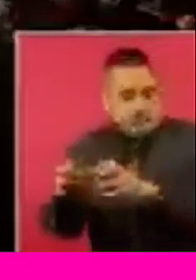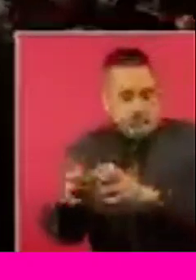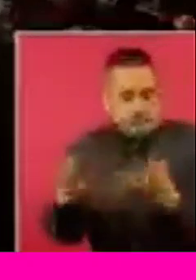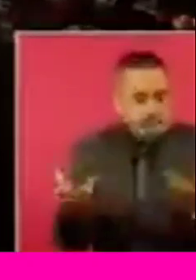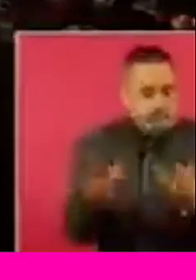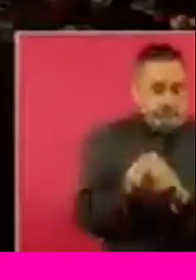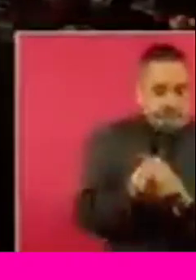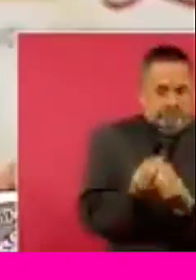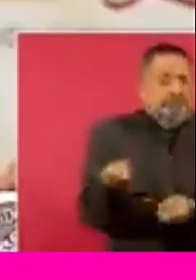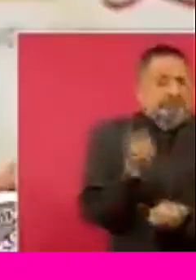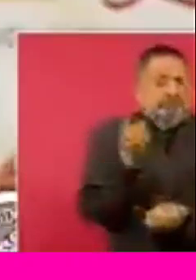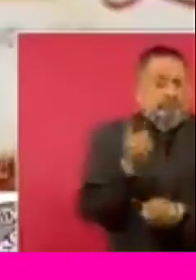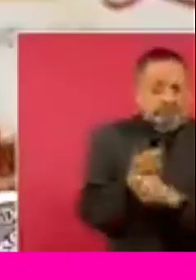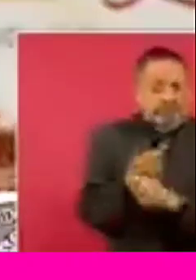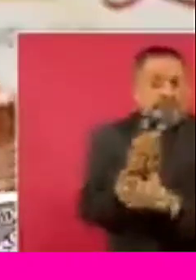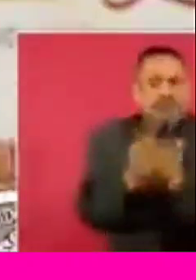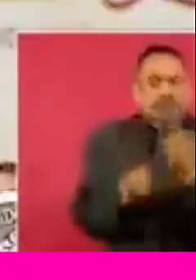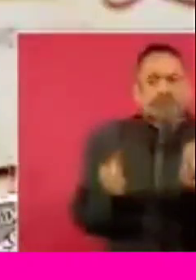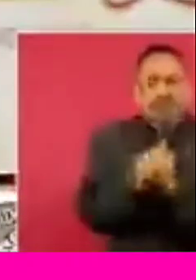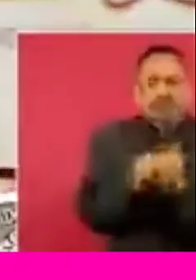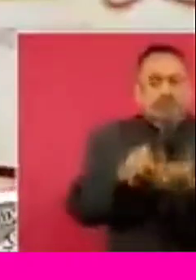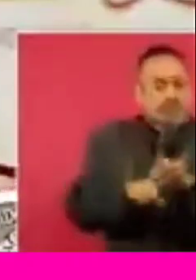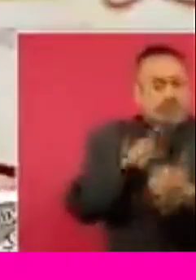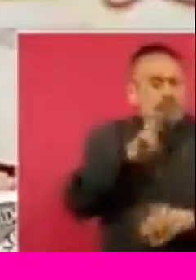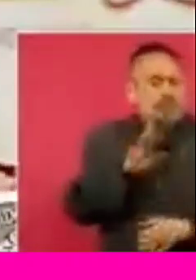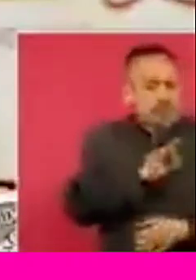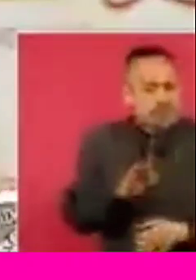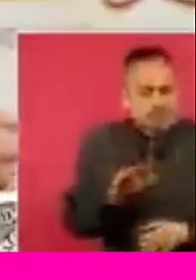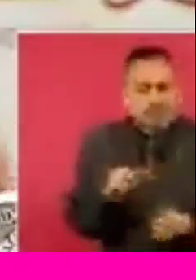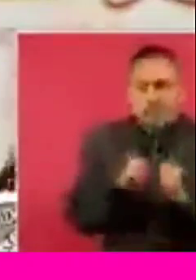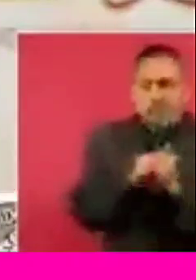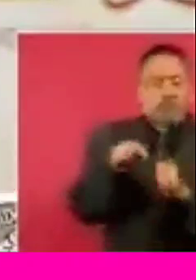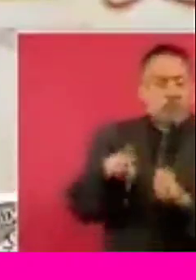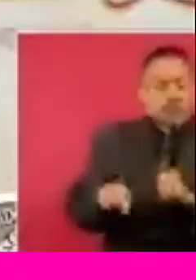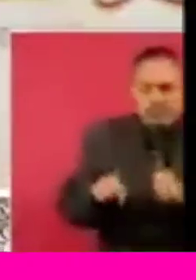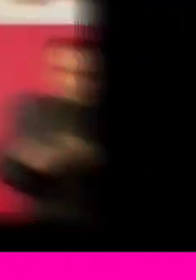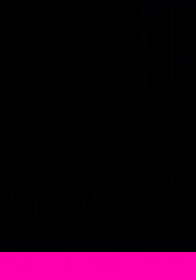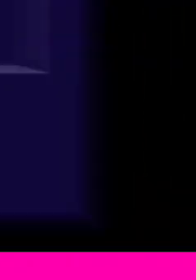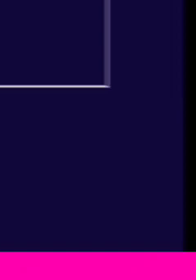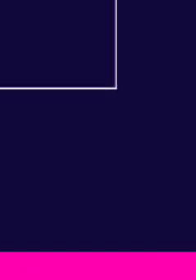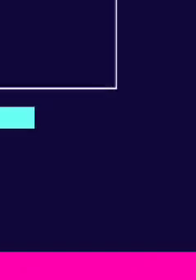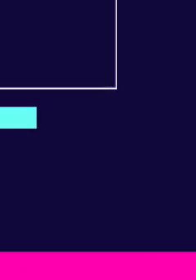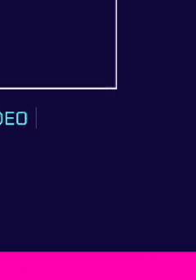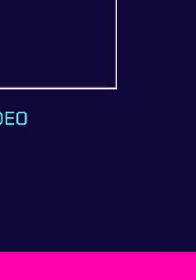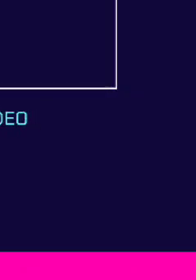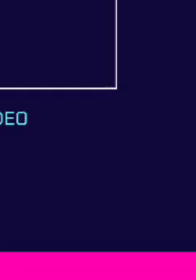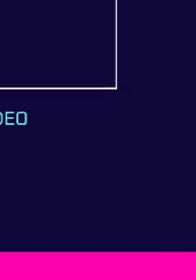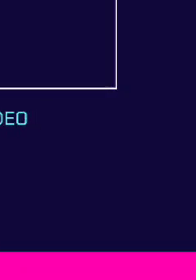gusta, compártelo y suscríbete. ¡Viva la libertad! ¡Viva México! ¡Hasta la próxima!